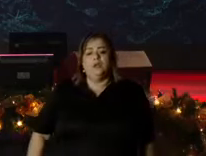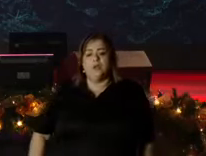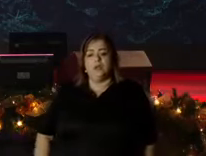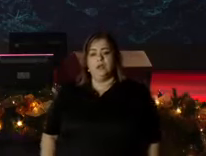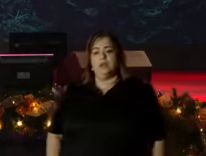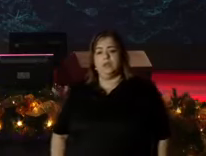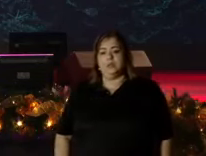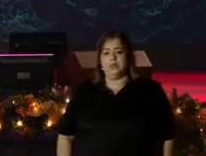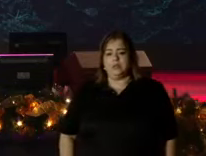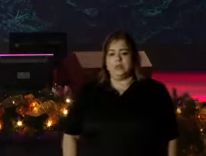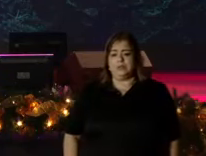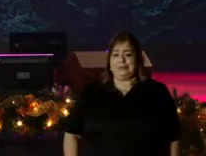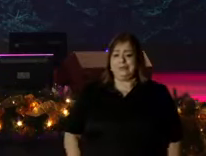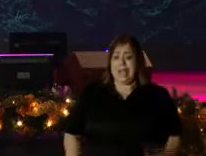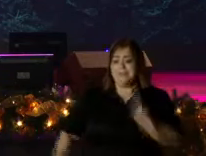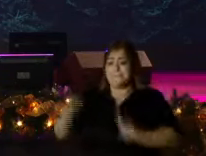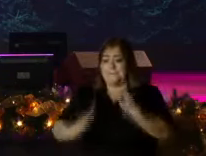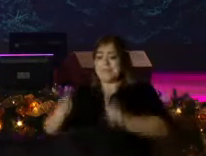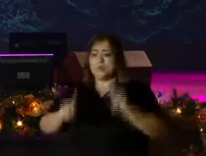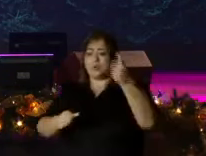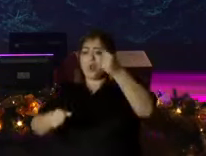y que se recuerde